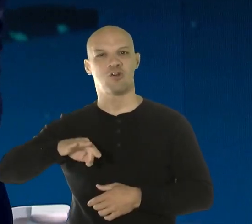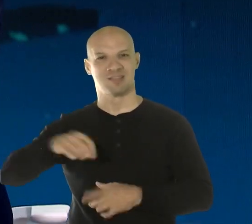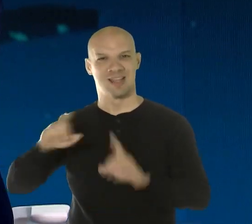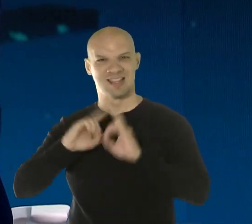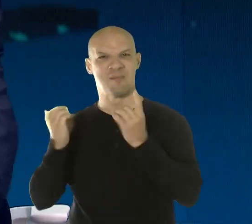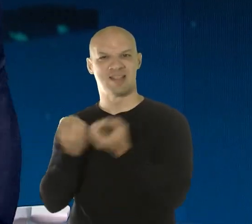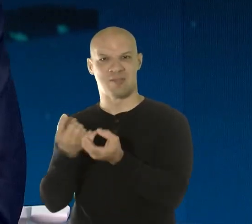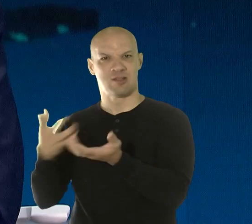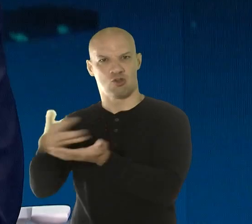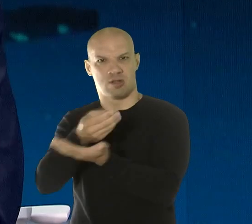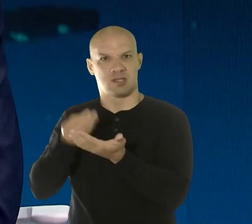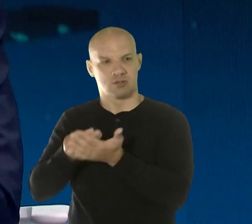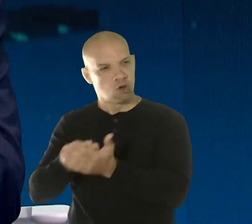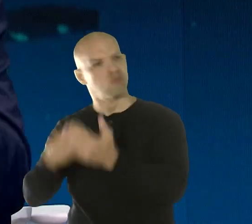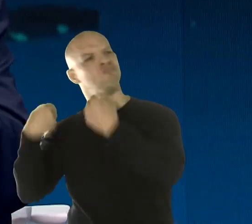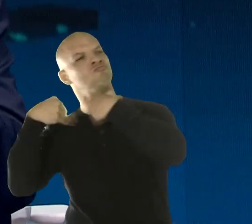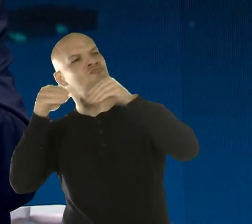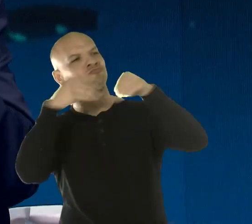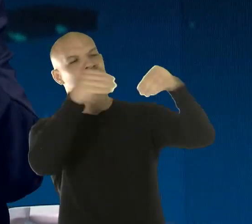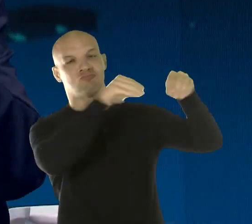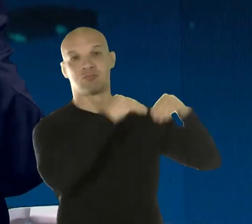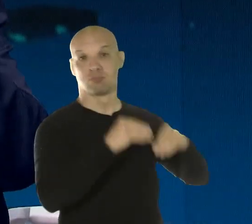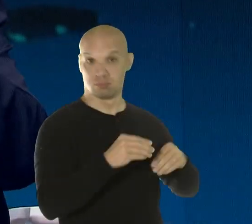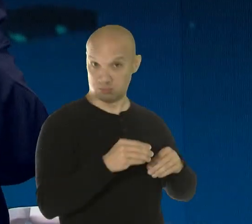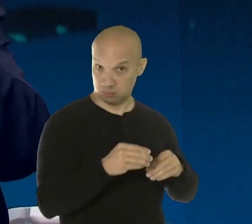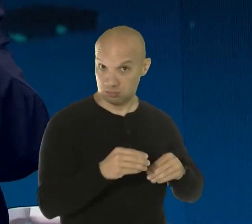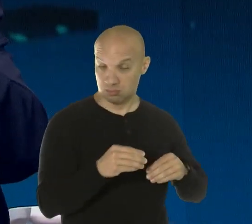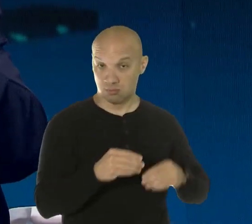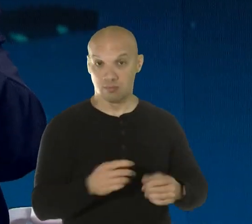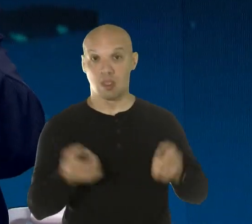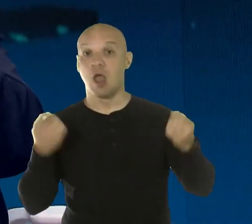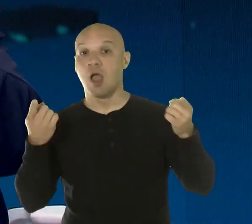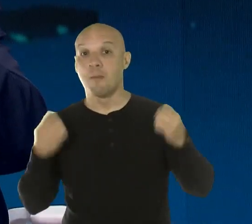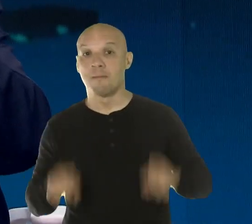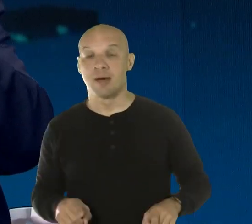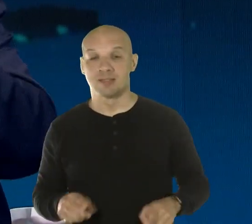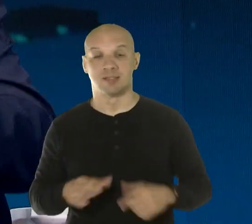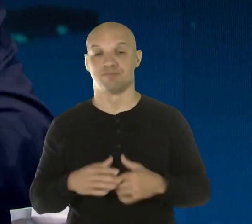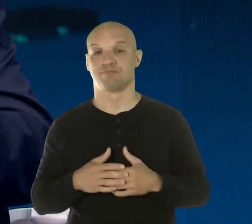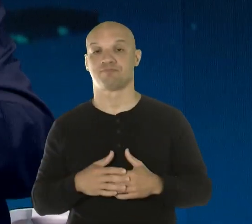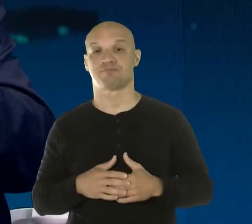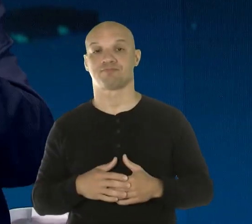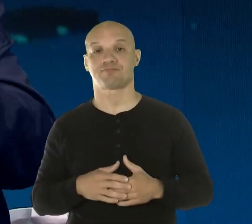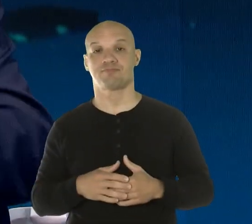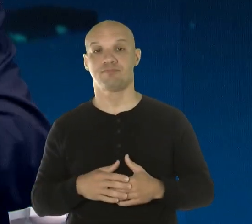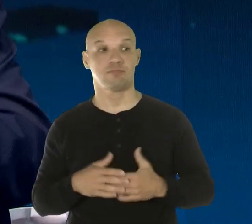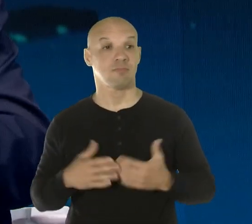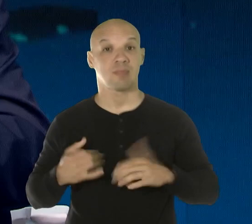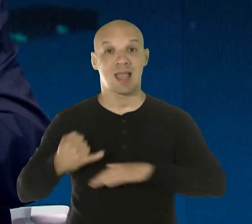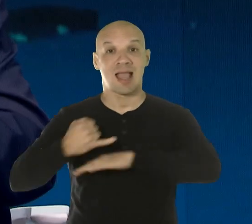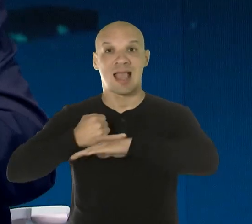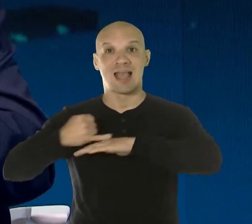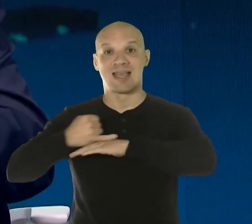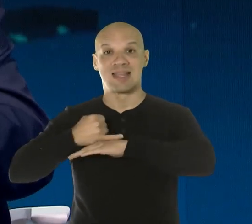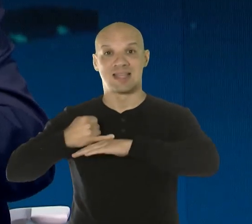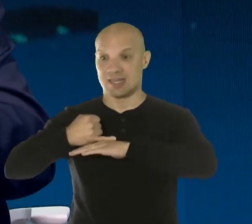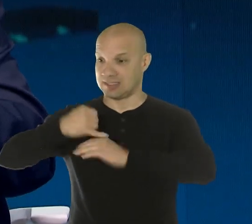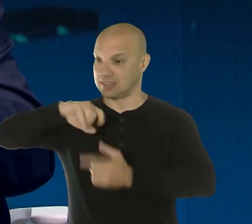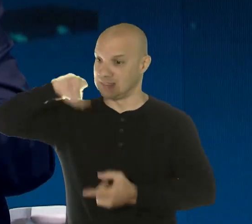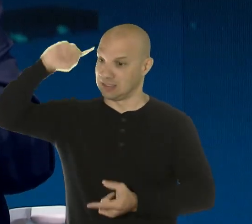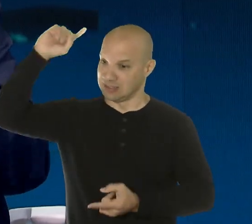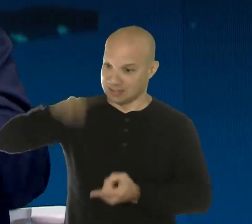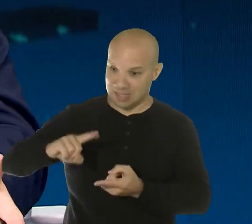y como muy bien estaba comentando, al bajar tanto los tipos de la tasa de interés, pues como